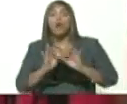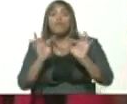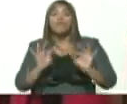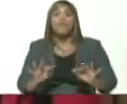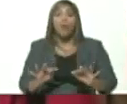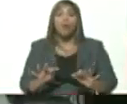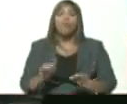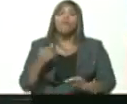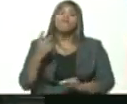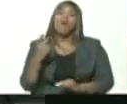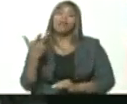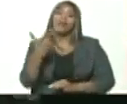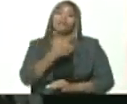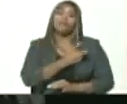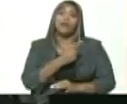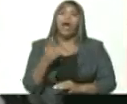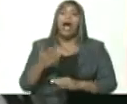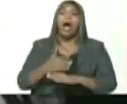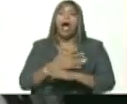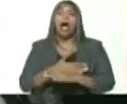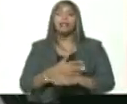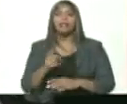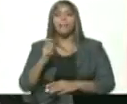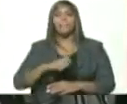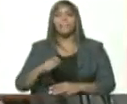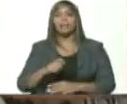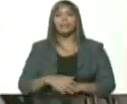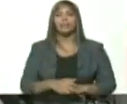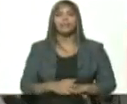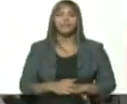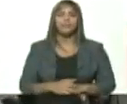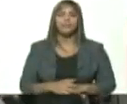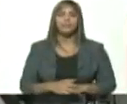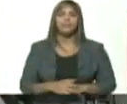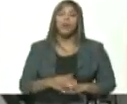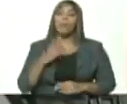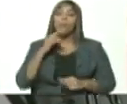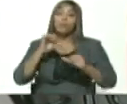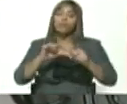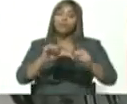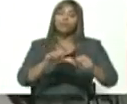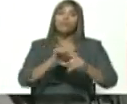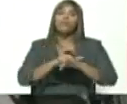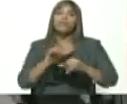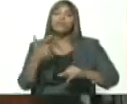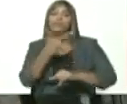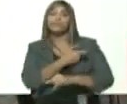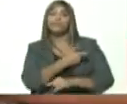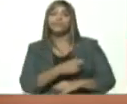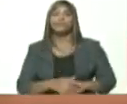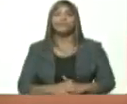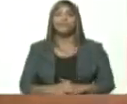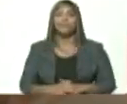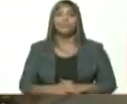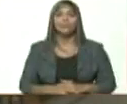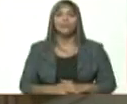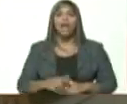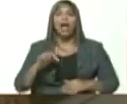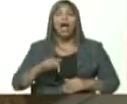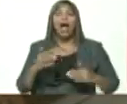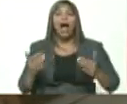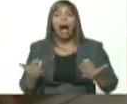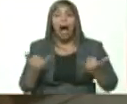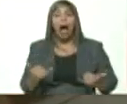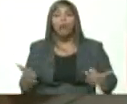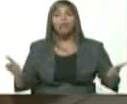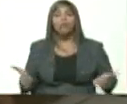han accedido al programa en estos primeros meses del año, bien sea para ingresarlos, darle continuidad o culminar esquemas de vacunación. Este es el momento donde nos